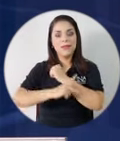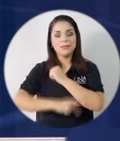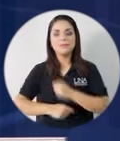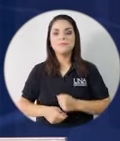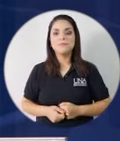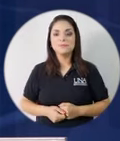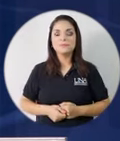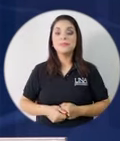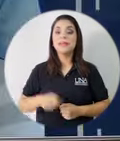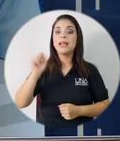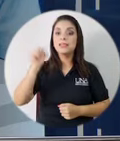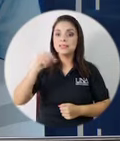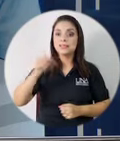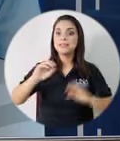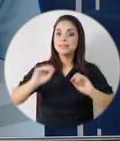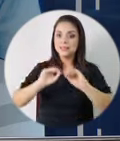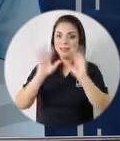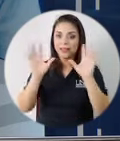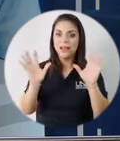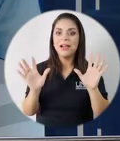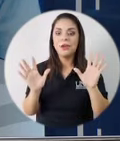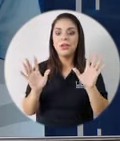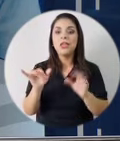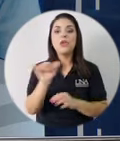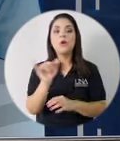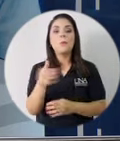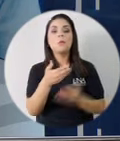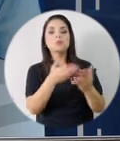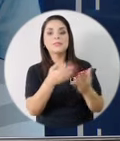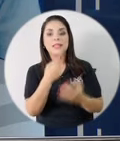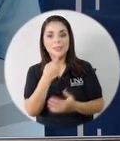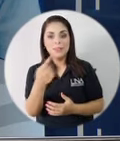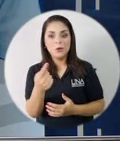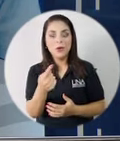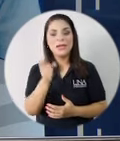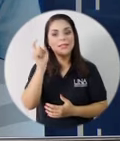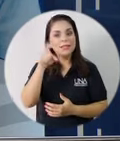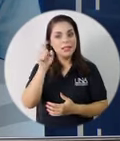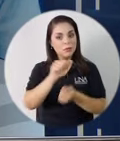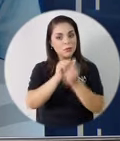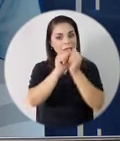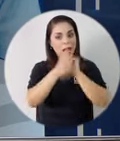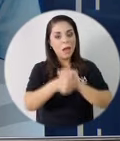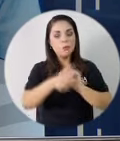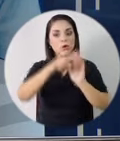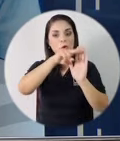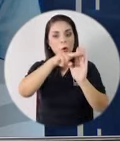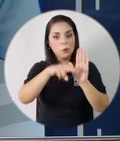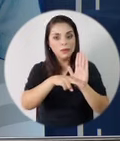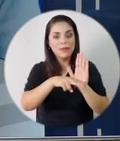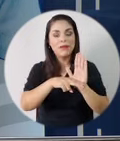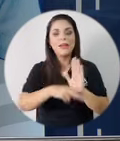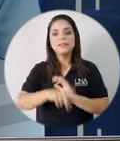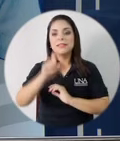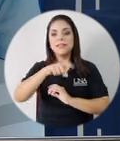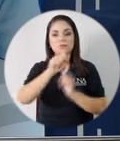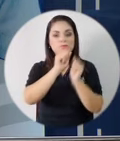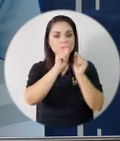y adolescencia en el país. Claro, y como usted lo decía, eso implica generar cambios de